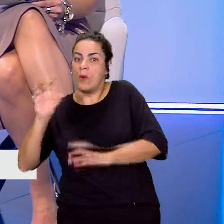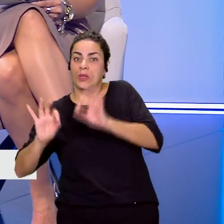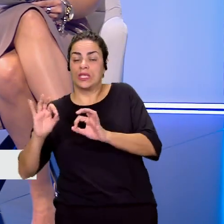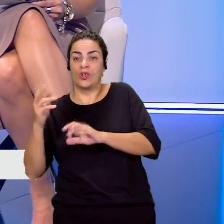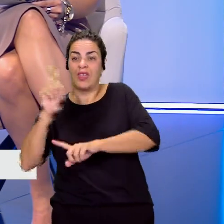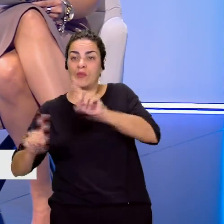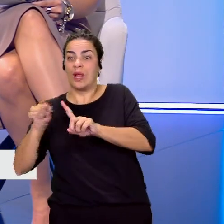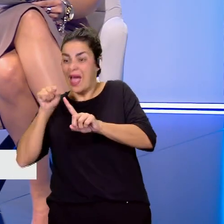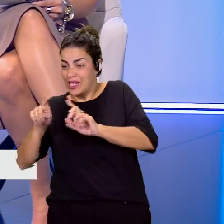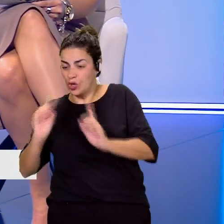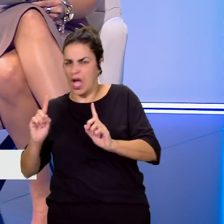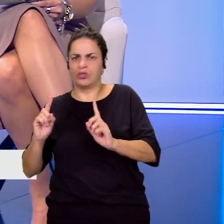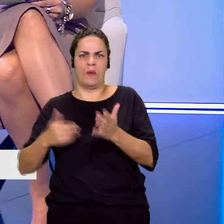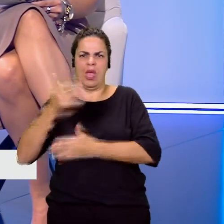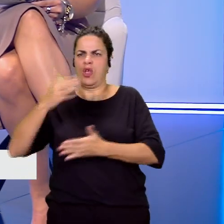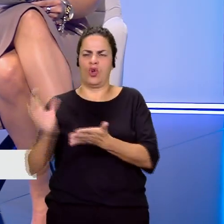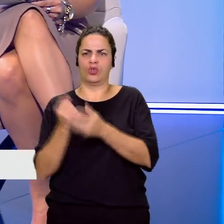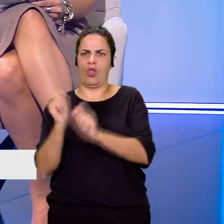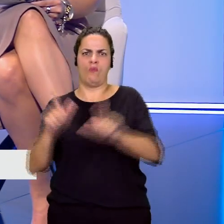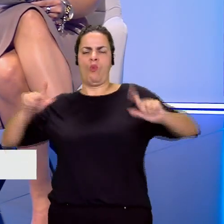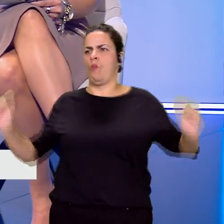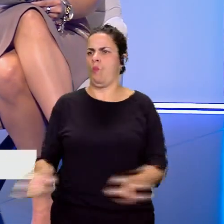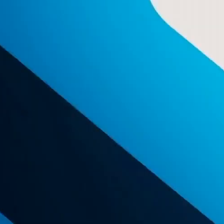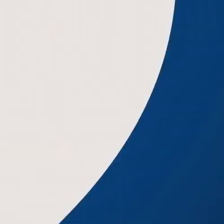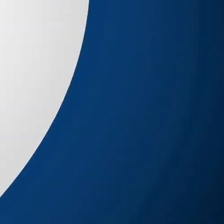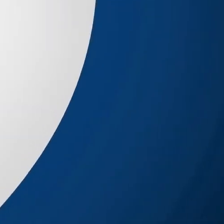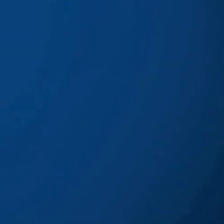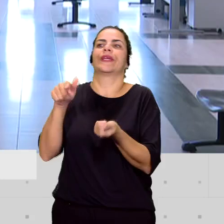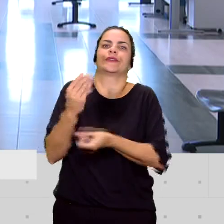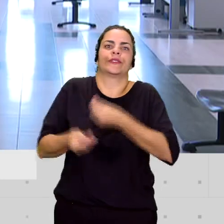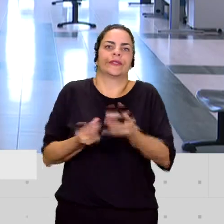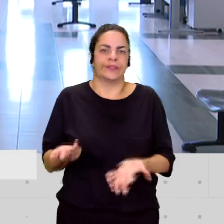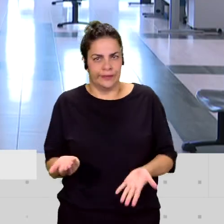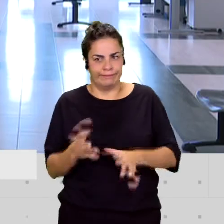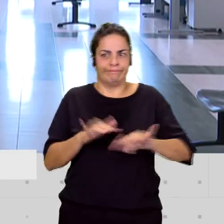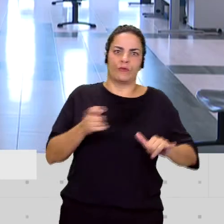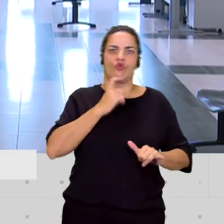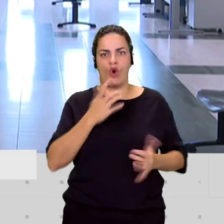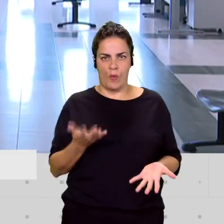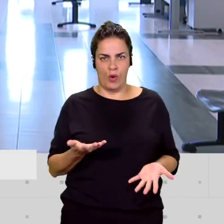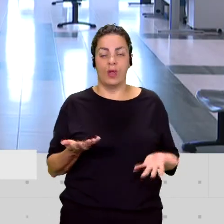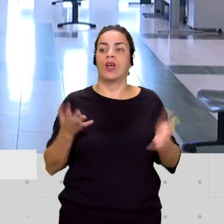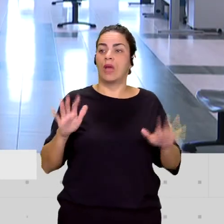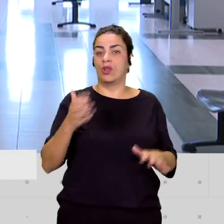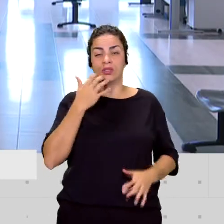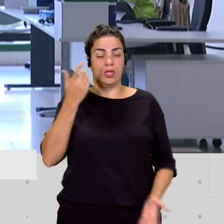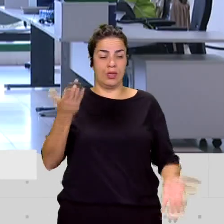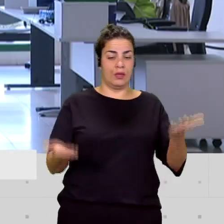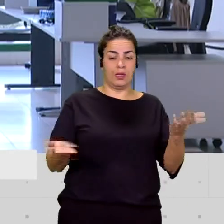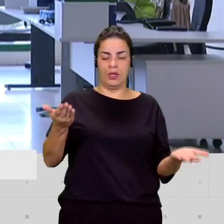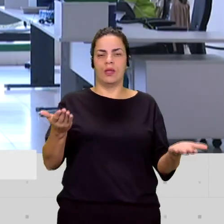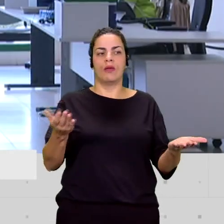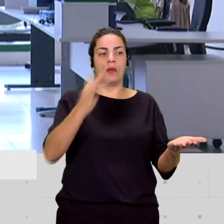todos los periódicos, en todas partes, ¿no? Y esto es, bueno, pues es difícil de contrarrestar. Pero lo cierto es que, puesto una balanza, no cabe la menor duda de